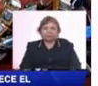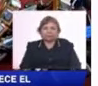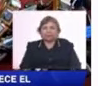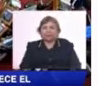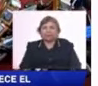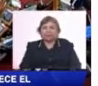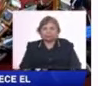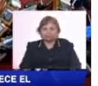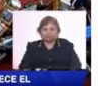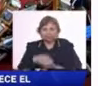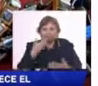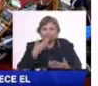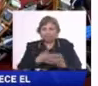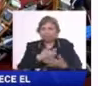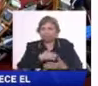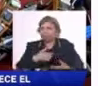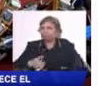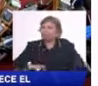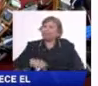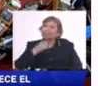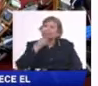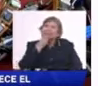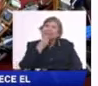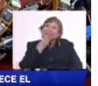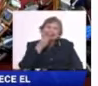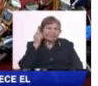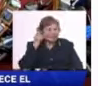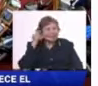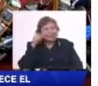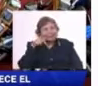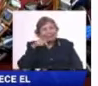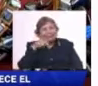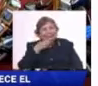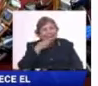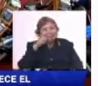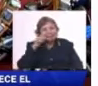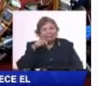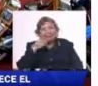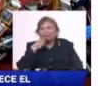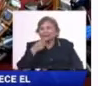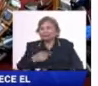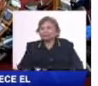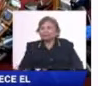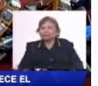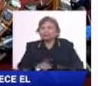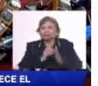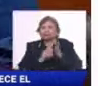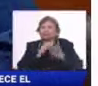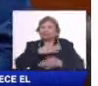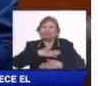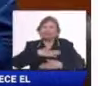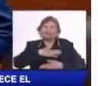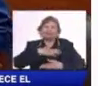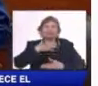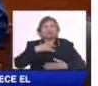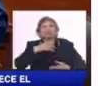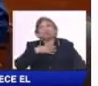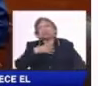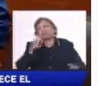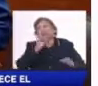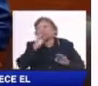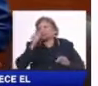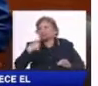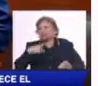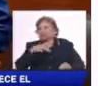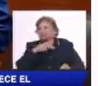Gracias, presidente. Creo que este dictamen definitivamente no es del agrado, del gusto de ninguno